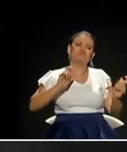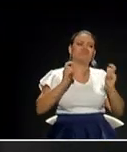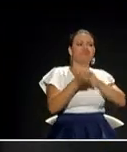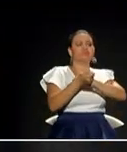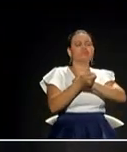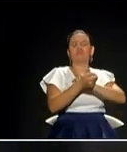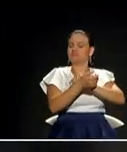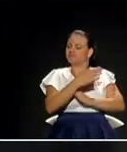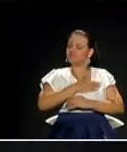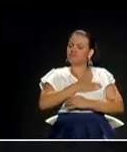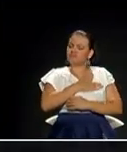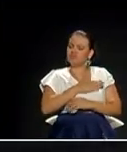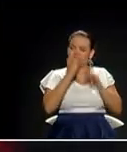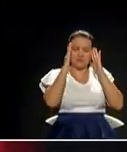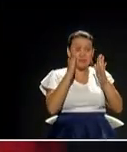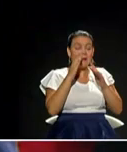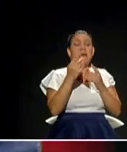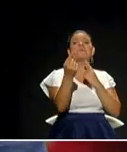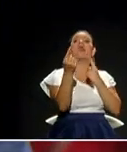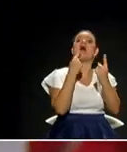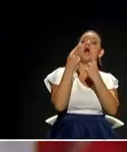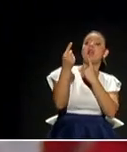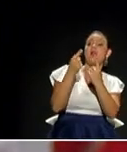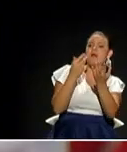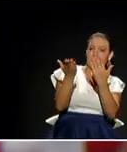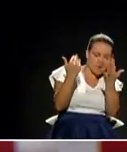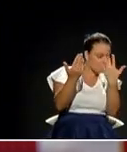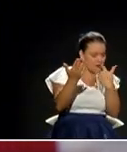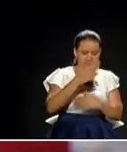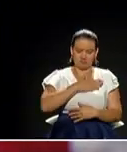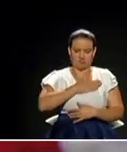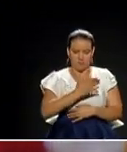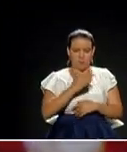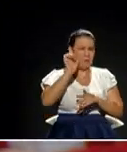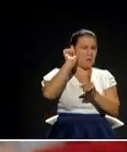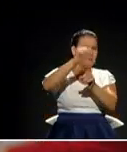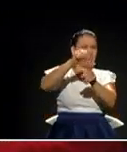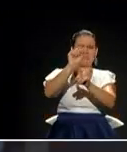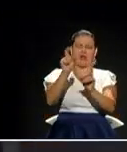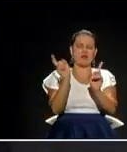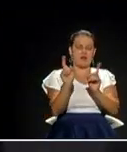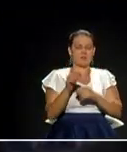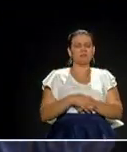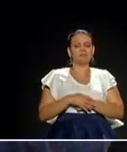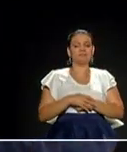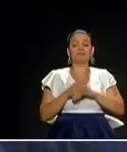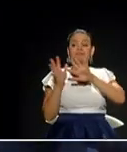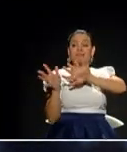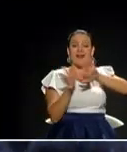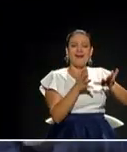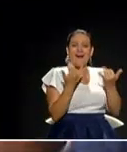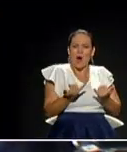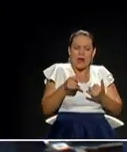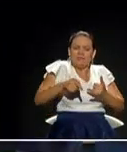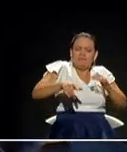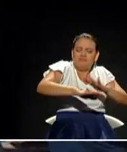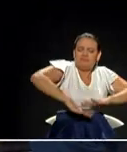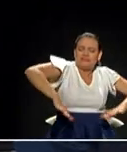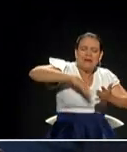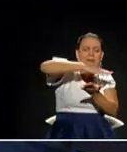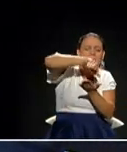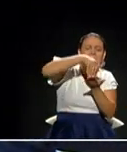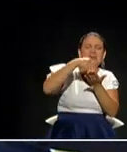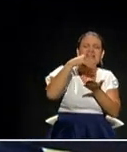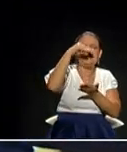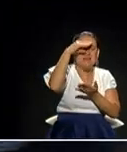en el diálogo permanente con la sociedad frente al centro de medellín nuestra apuesta con el centro es hacerlo un lugar vivo dinámico